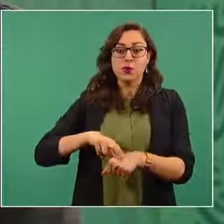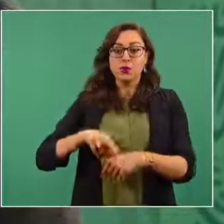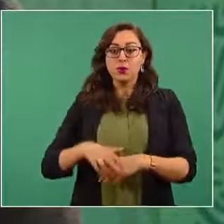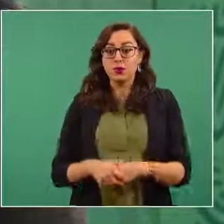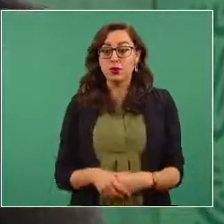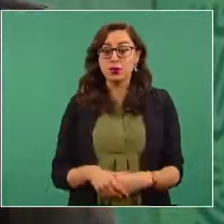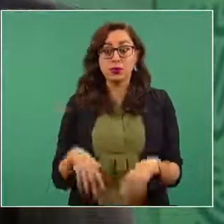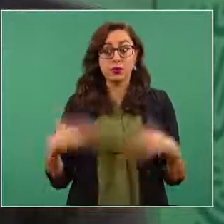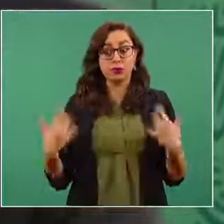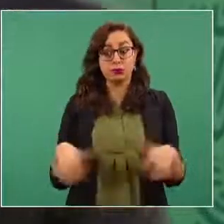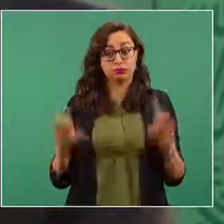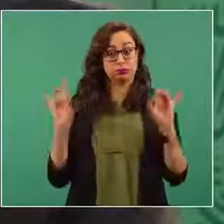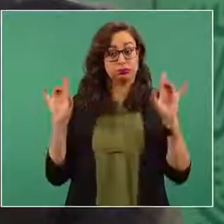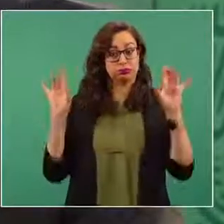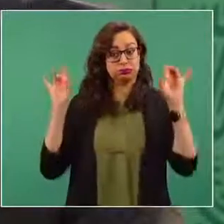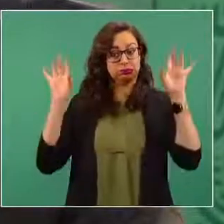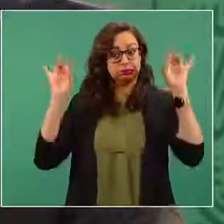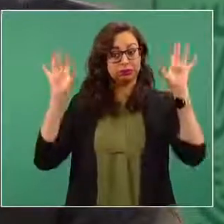pero especial.